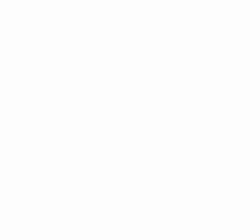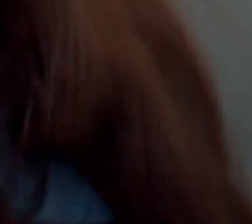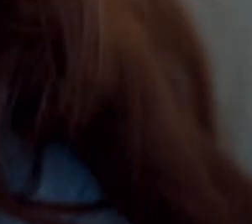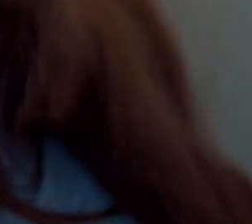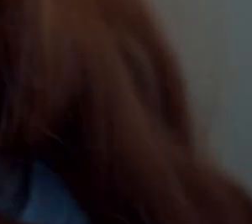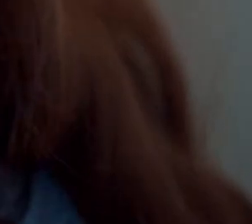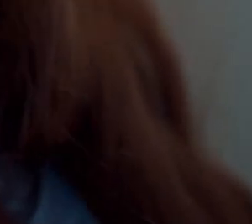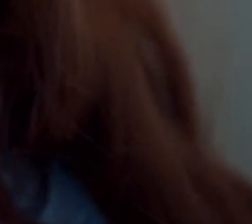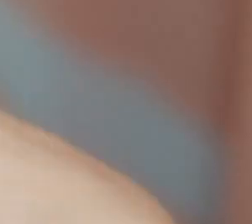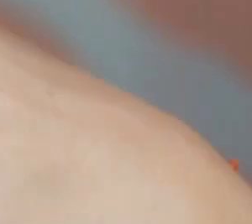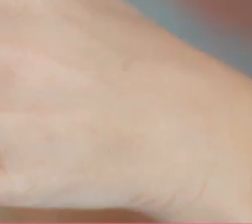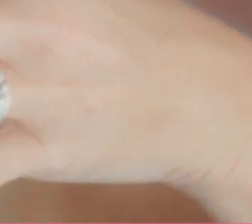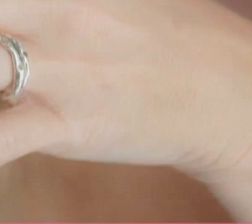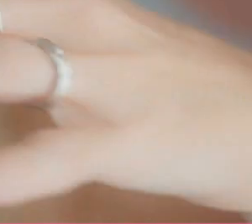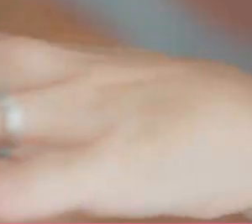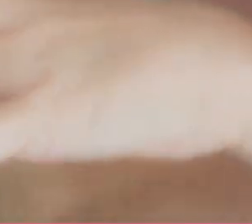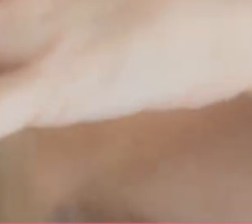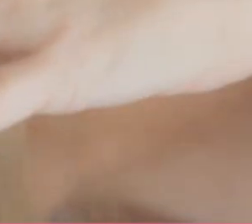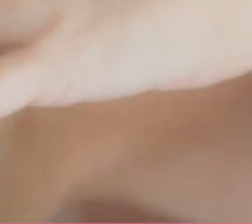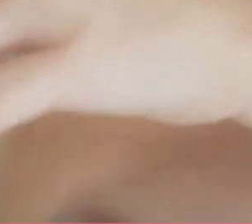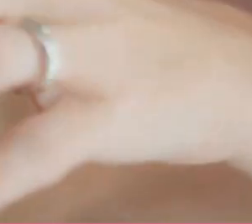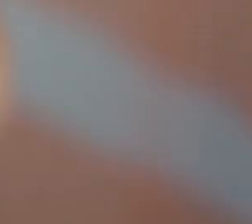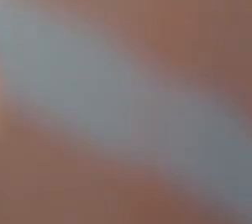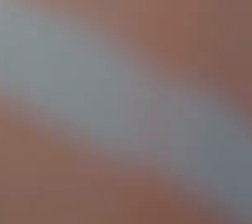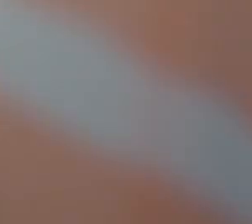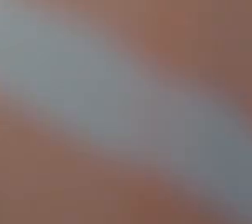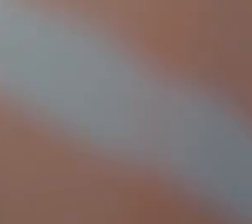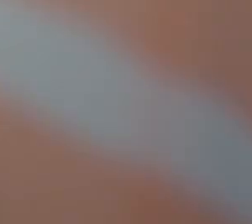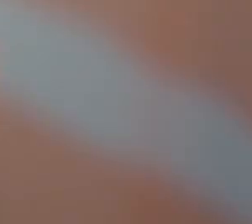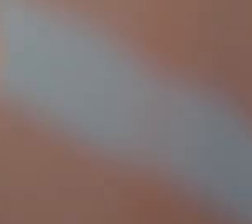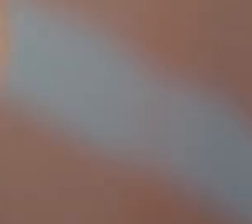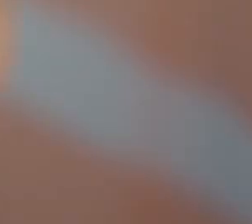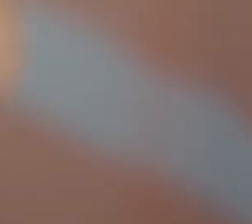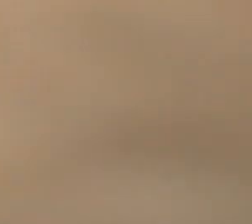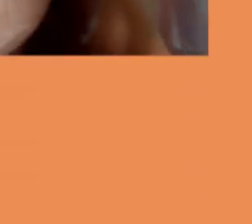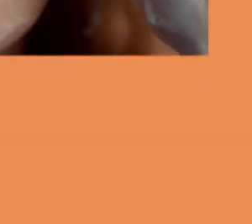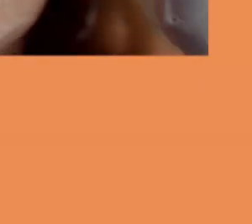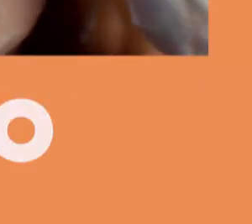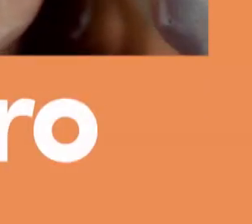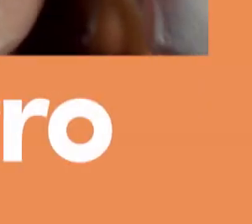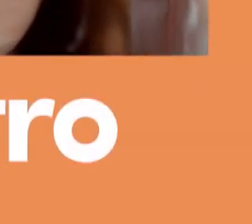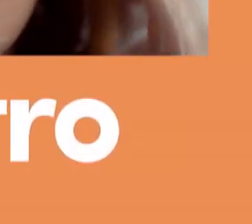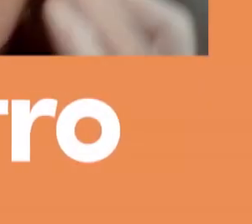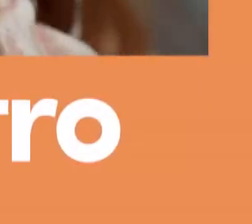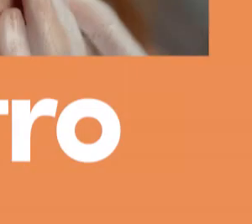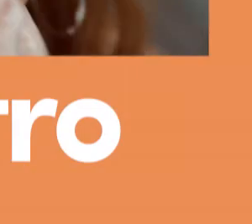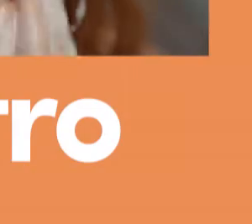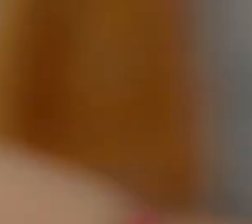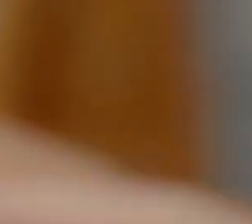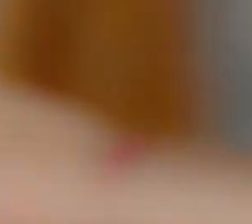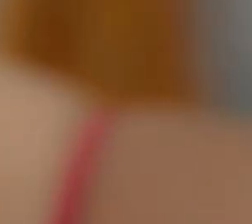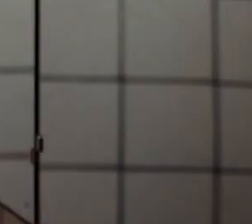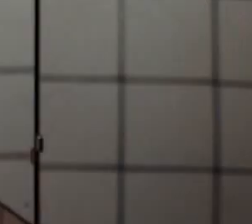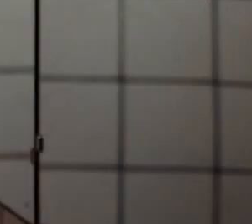DAB? Me encanta el olor que tiene. ¿Sabes lo que es? Está súper humectada y al tacto es súper cremoso. Tiene pH neutro. Eso